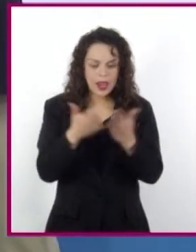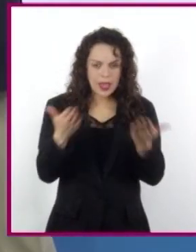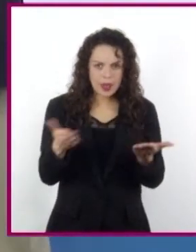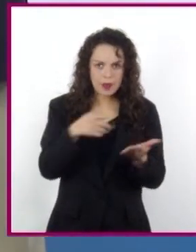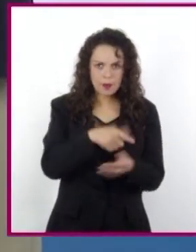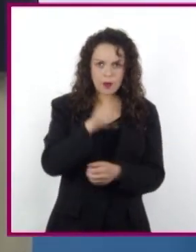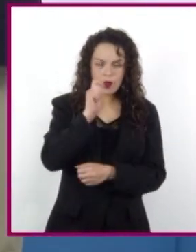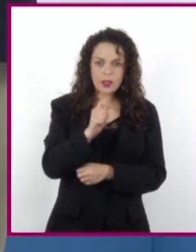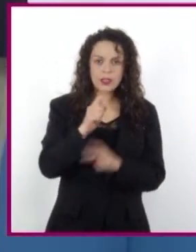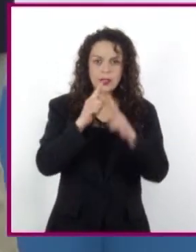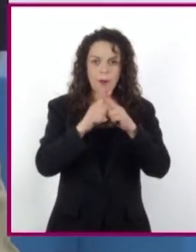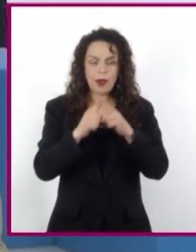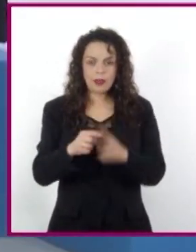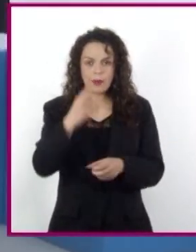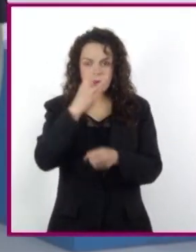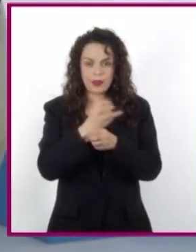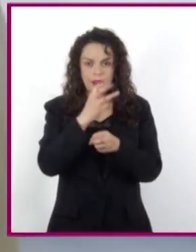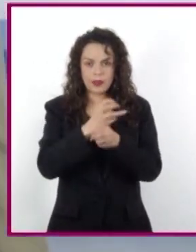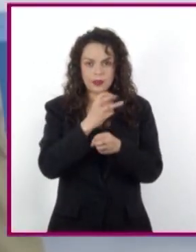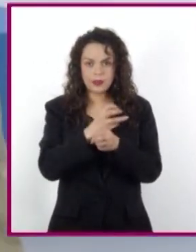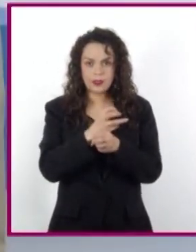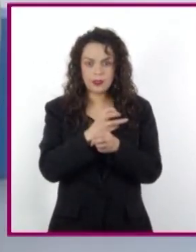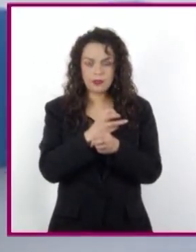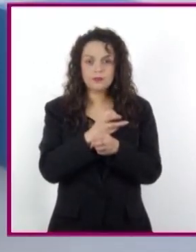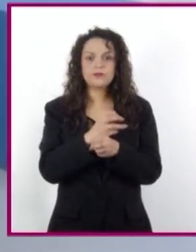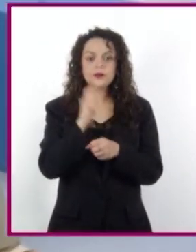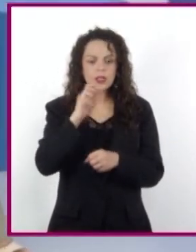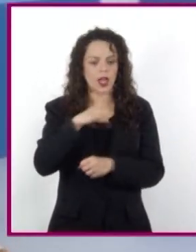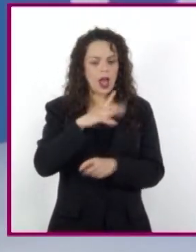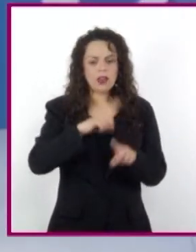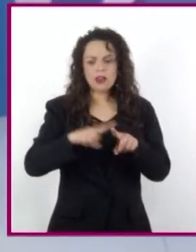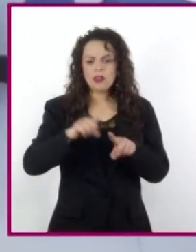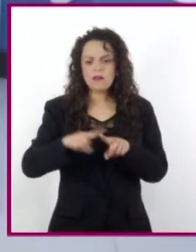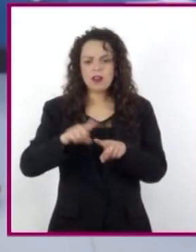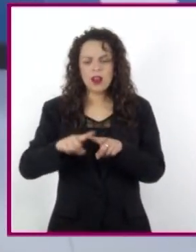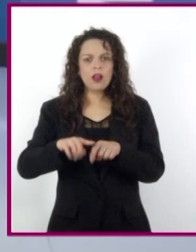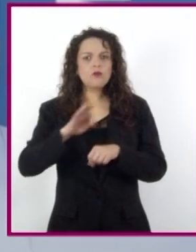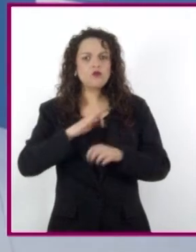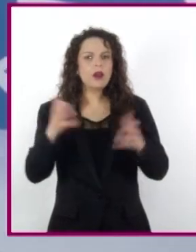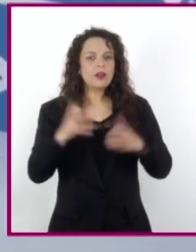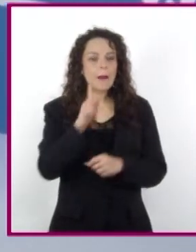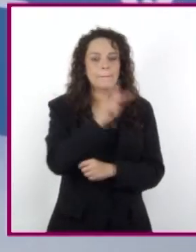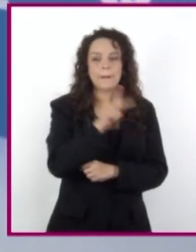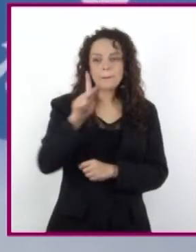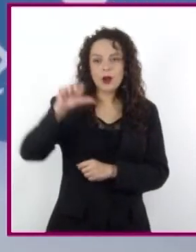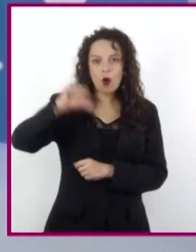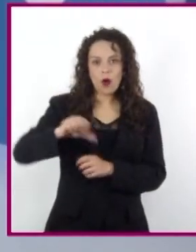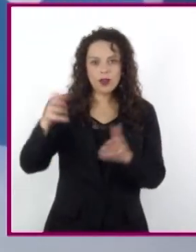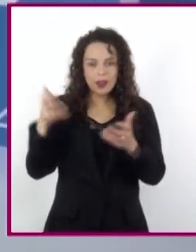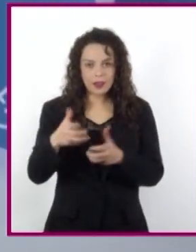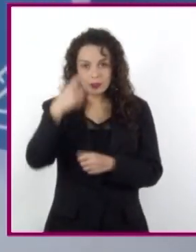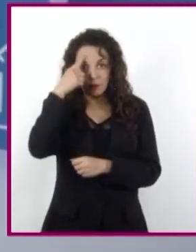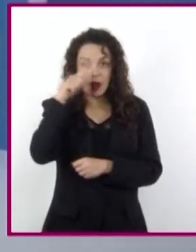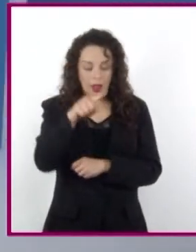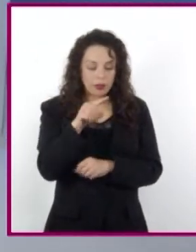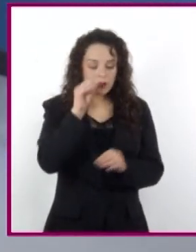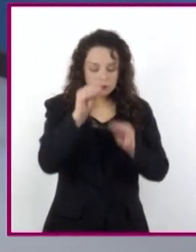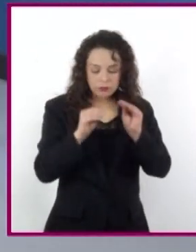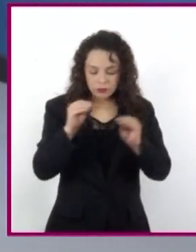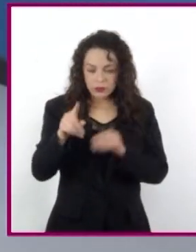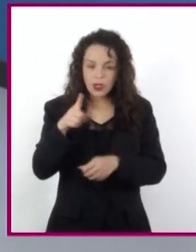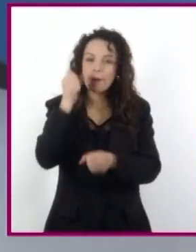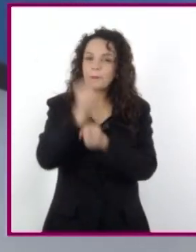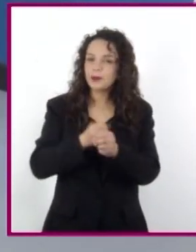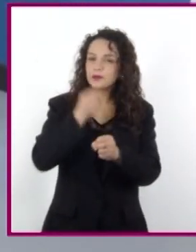de matemáticas de tercer grado Problemas y ejercicios similares a los que estudiamos hoy, para que lo resuelvan y practiquen